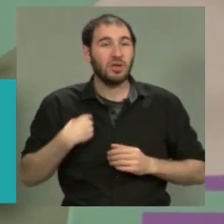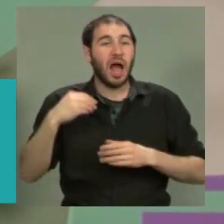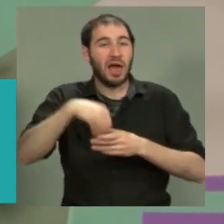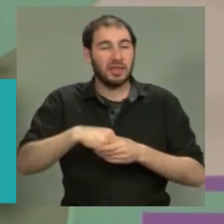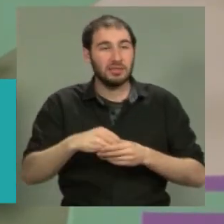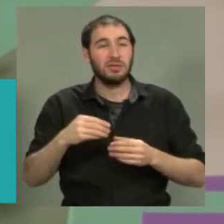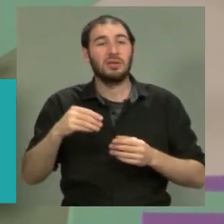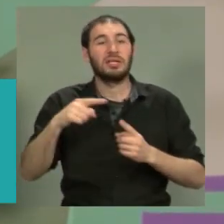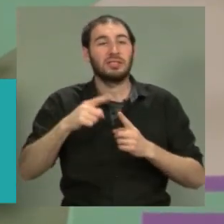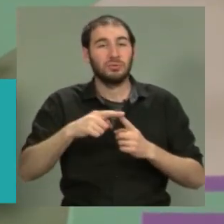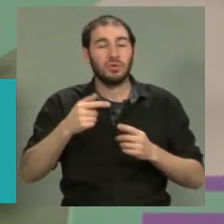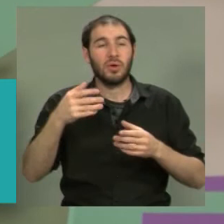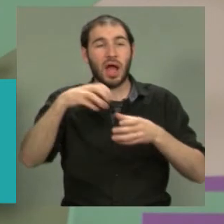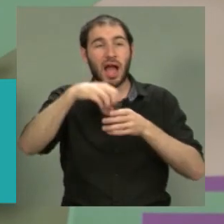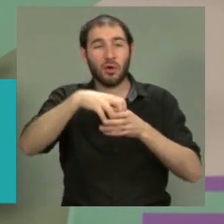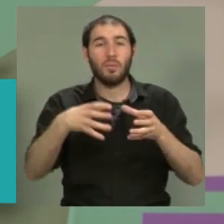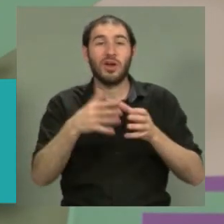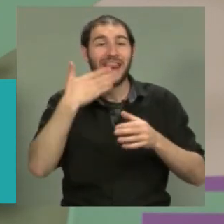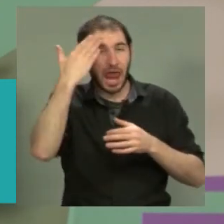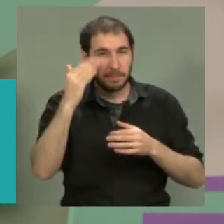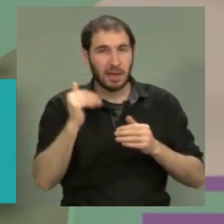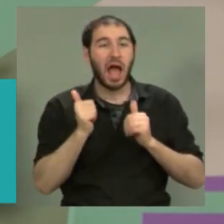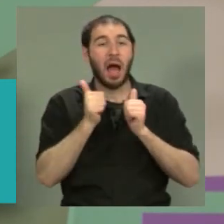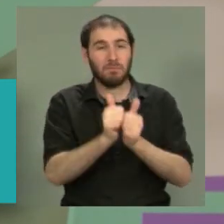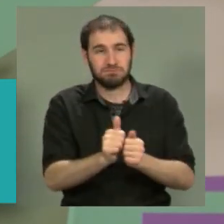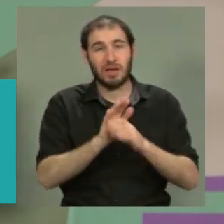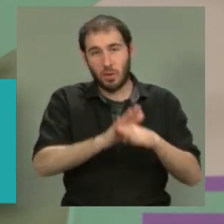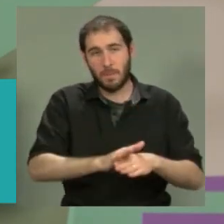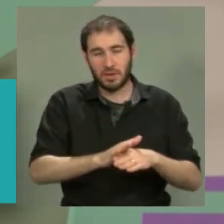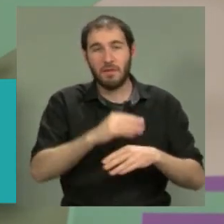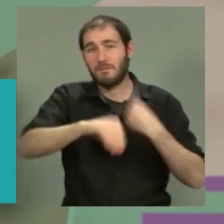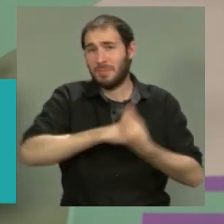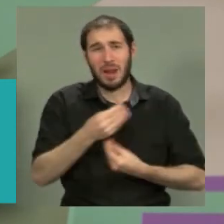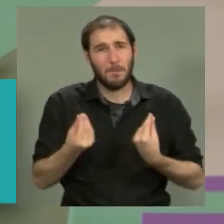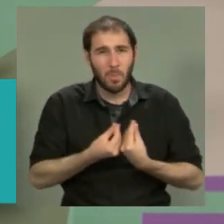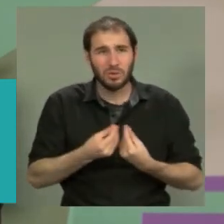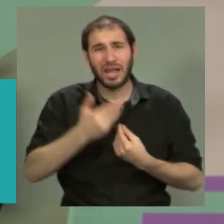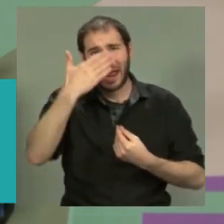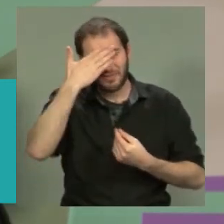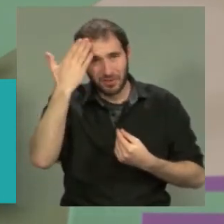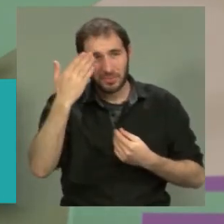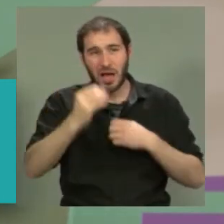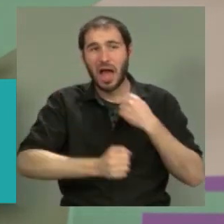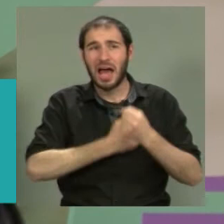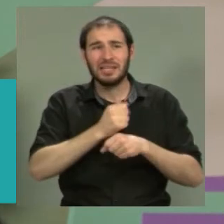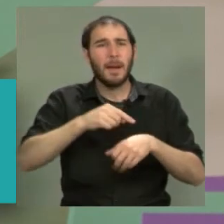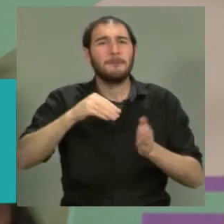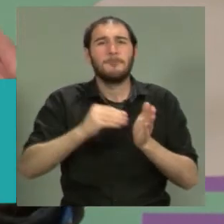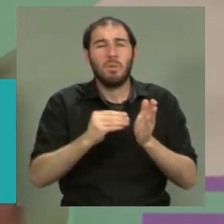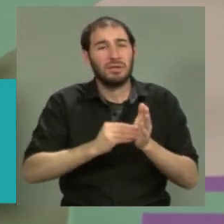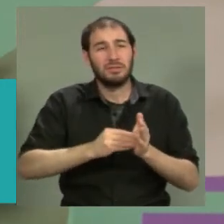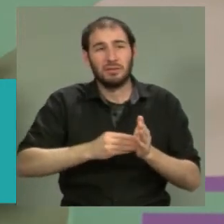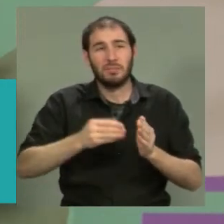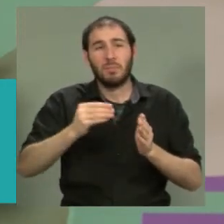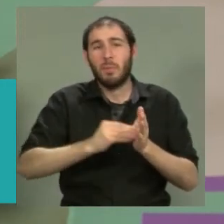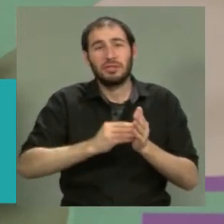de mi institución, de la mezquita de la comunidad islámica, he acompañado a muchísimas familias y a enfermos hasta en el momento terminado, hasta